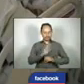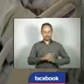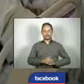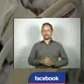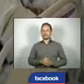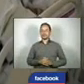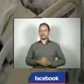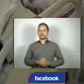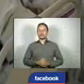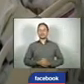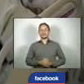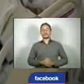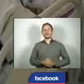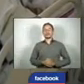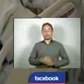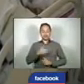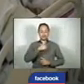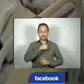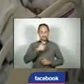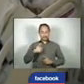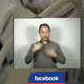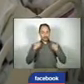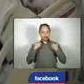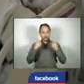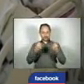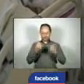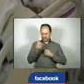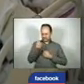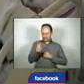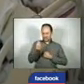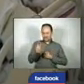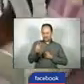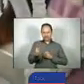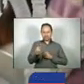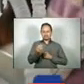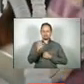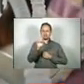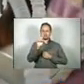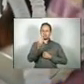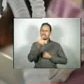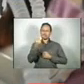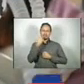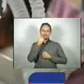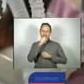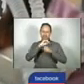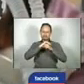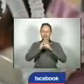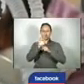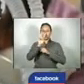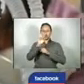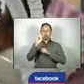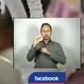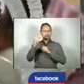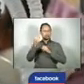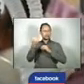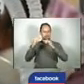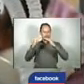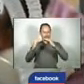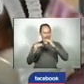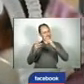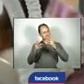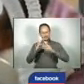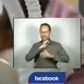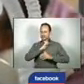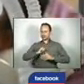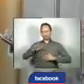Según datos del Ministerio de Salud, diariamente se están registrando menos de 200 contagios de COVID-19 a nivel nacional. Sin embargo,